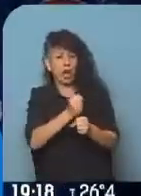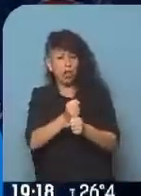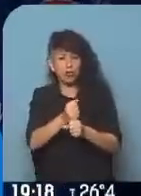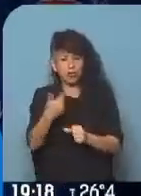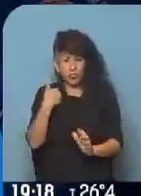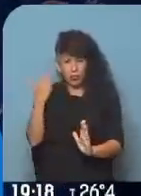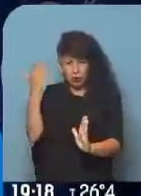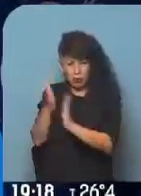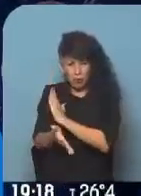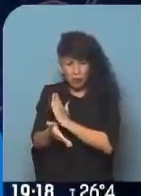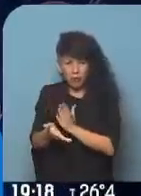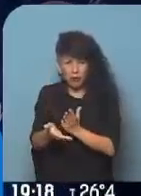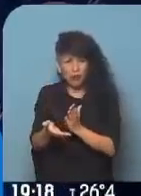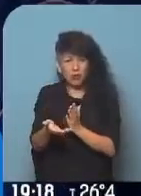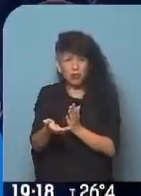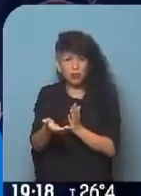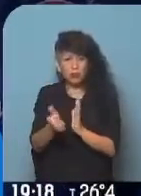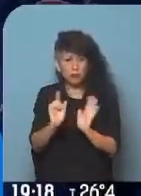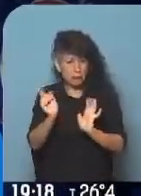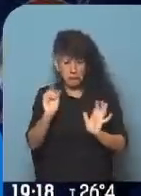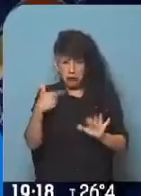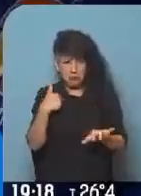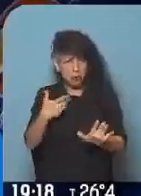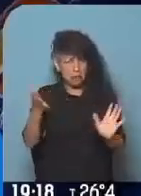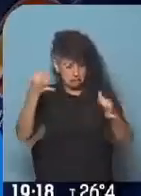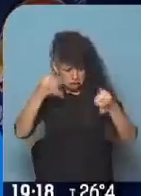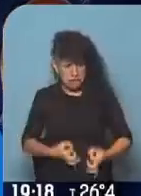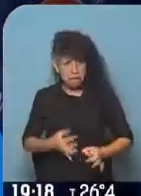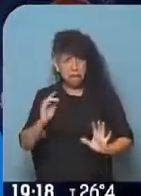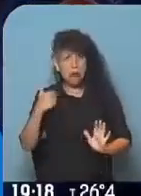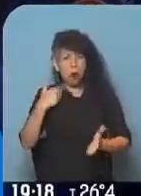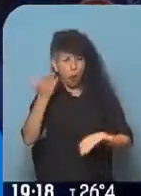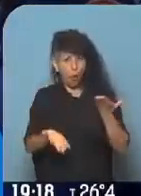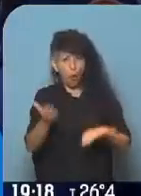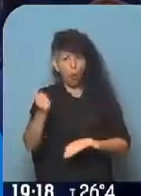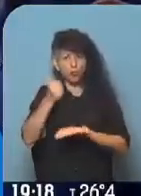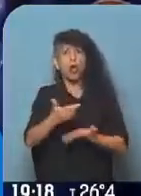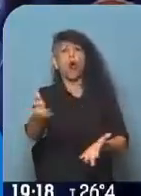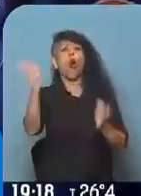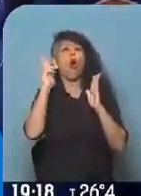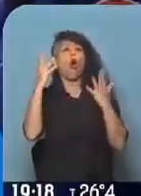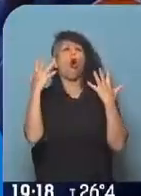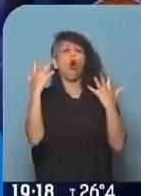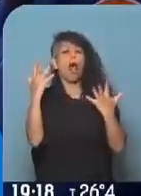Sí, por supuesto, si no está derecho, yo estoy en la justicia. Ojalá que me siente para aclarar